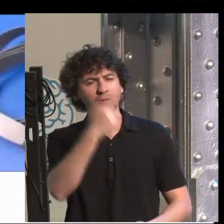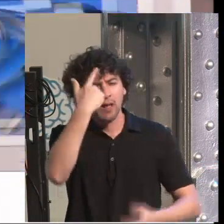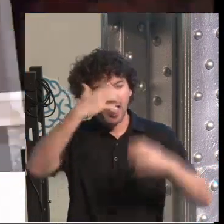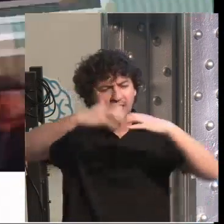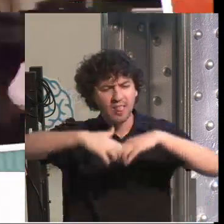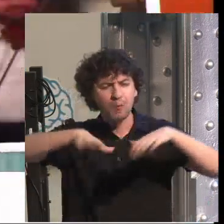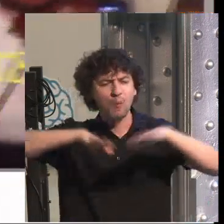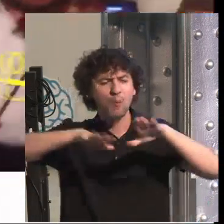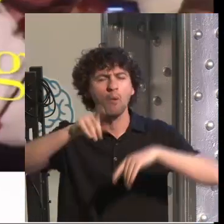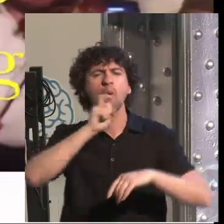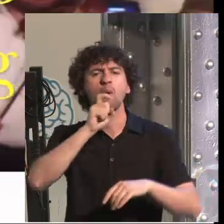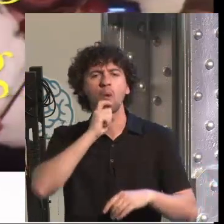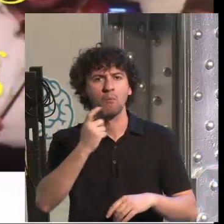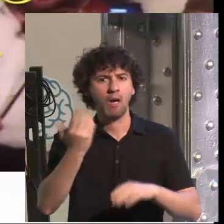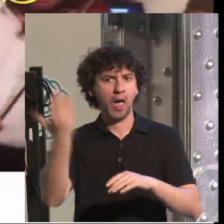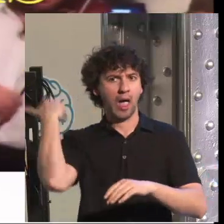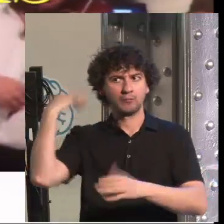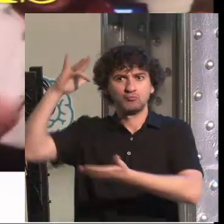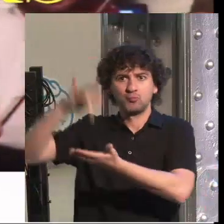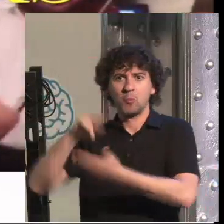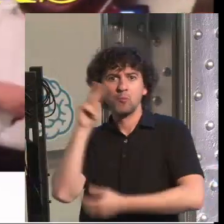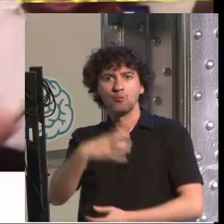cerebro. Y esto es algo que nunca antes habíamos podido hacer.